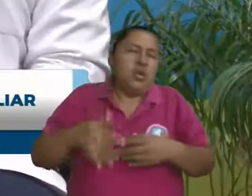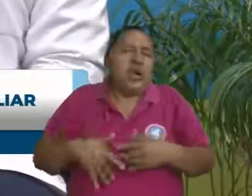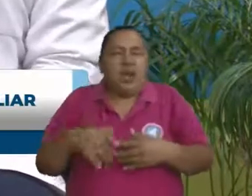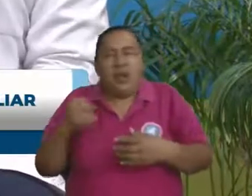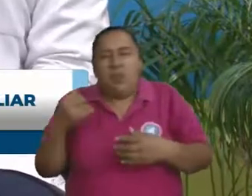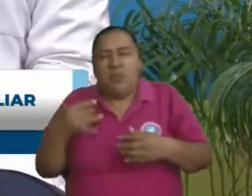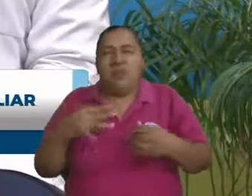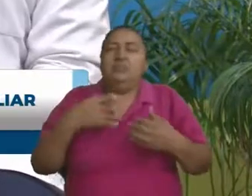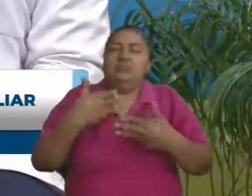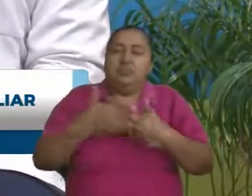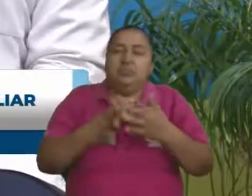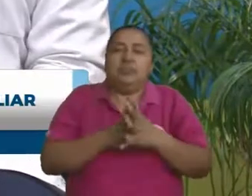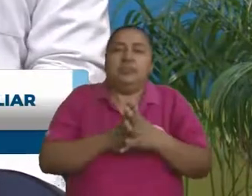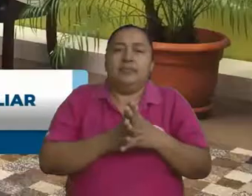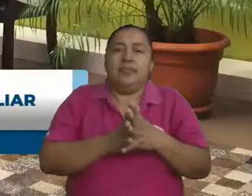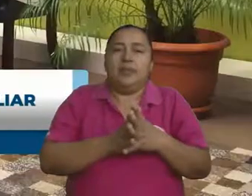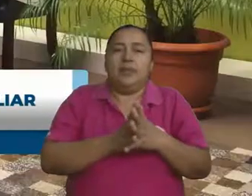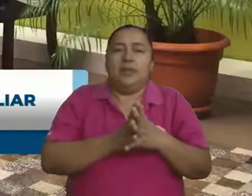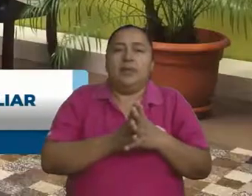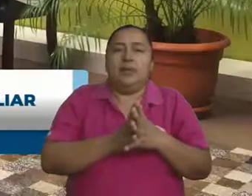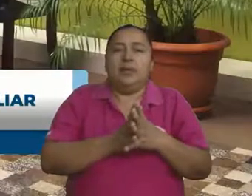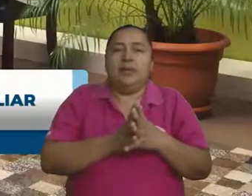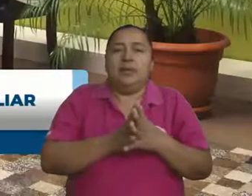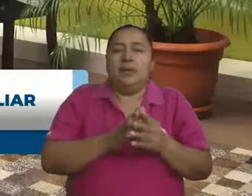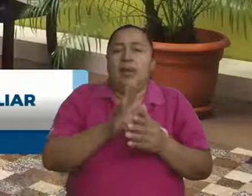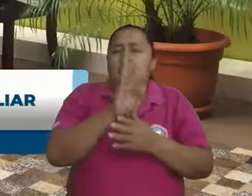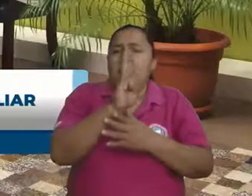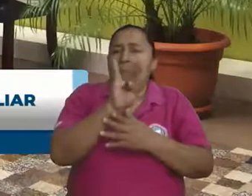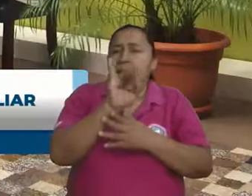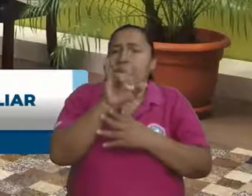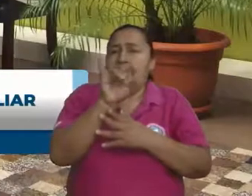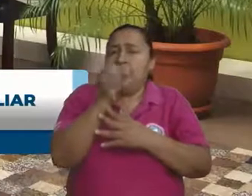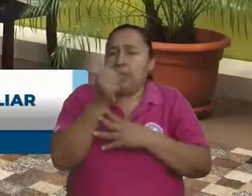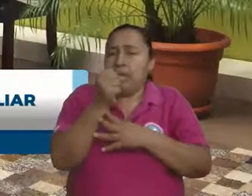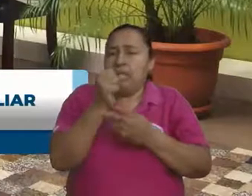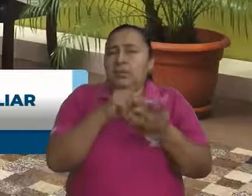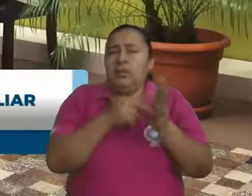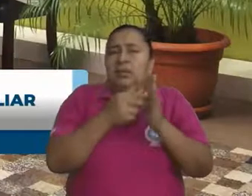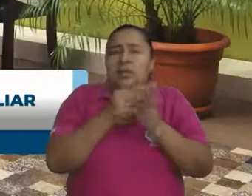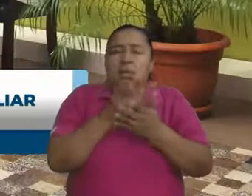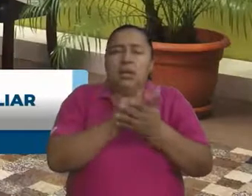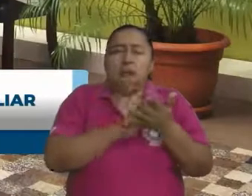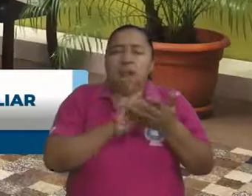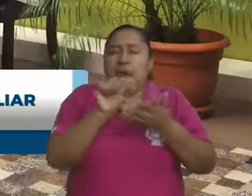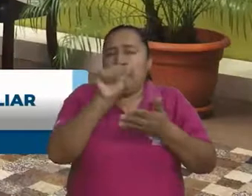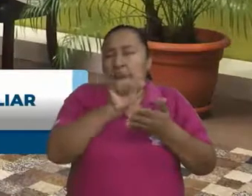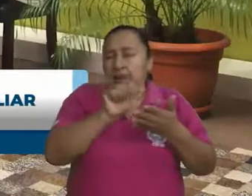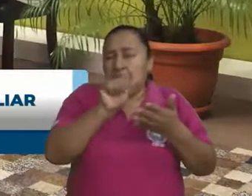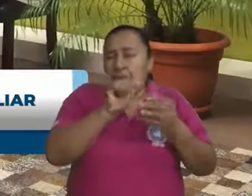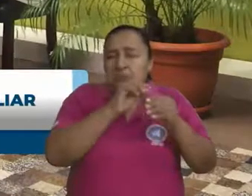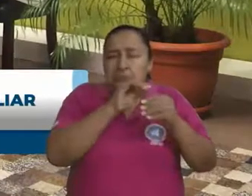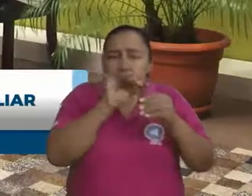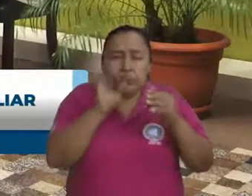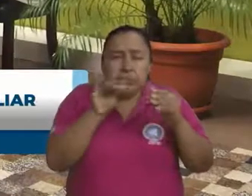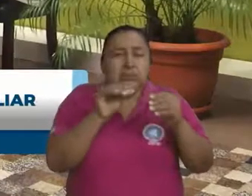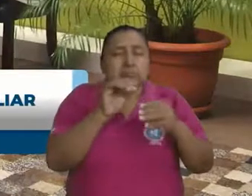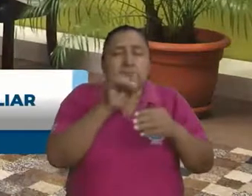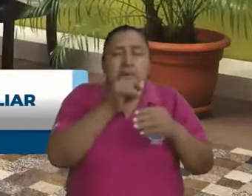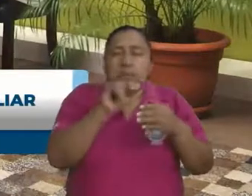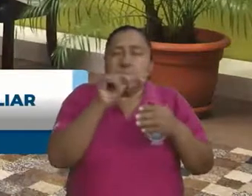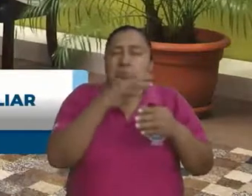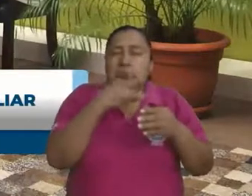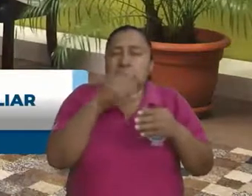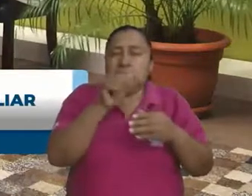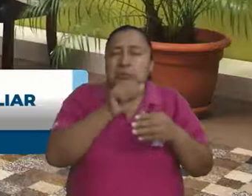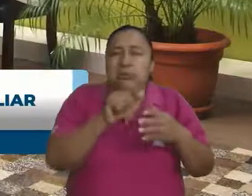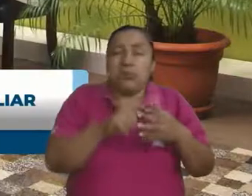relacionadas a eso. La bilis es aquel cuestión amarillito, ¿verdad? Sí, puede ser color amarillento,